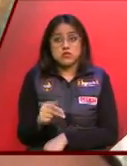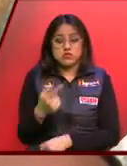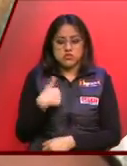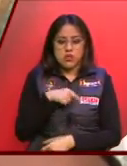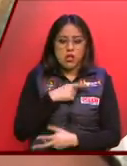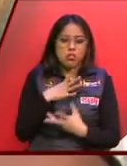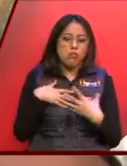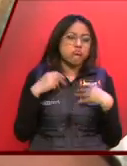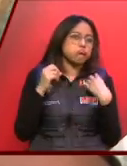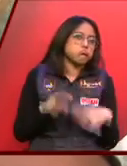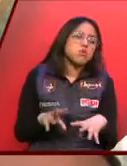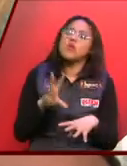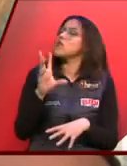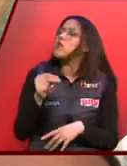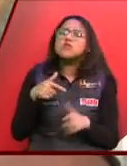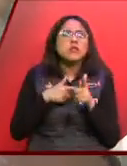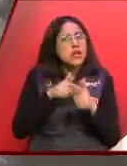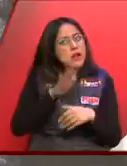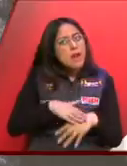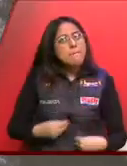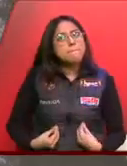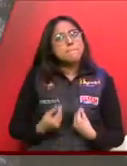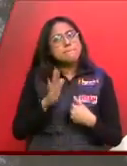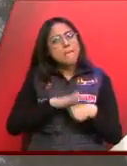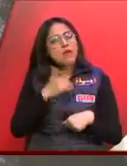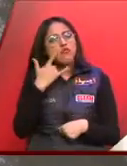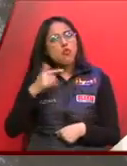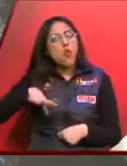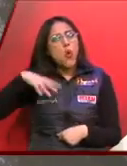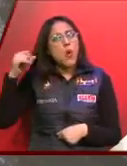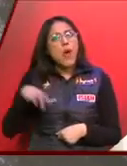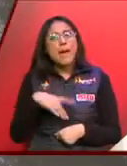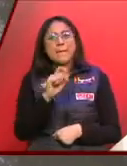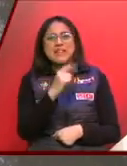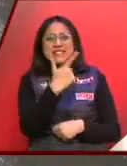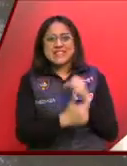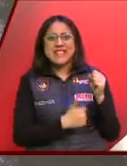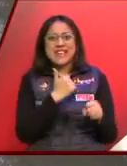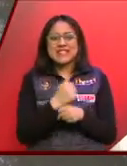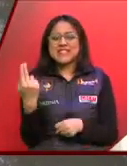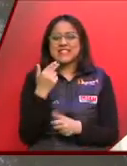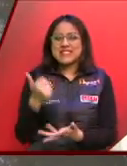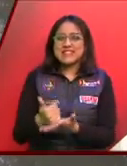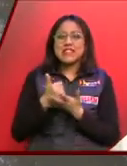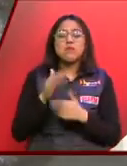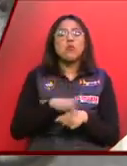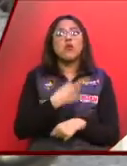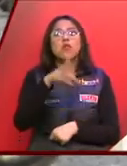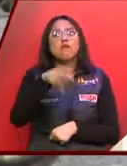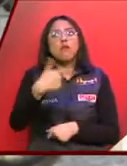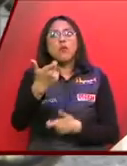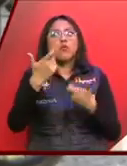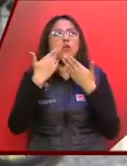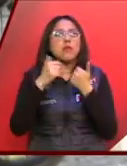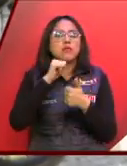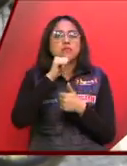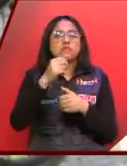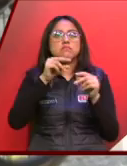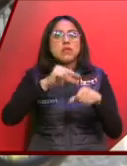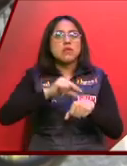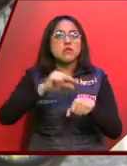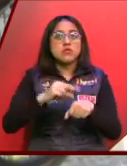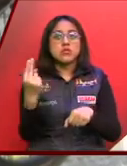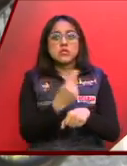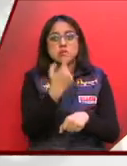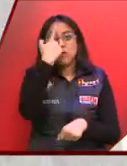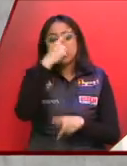cayó uno así, no. Todavía la vida sigue por delante. Este joven de 27 años necesita ayuda, pues no tiene los recursos ni el servicio médico que lo provea